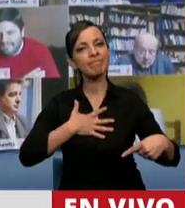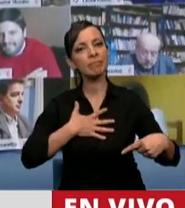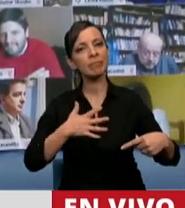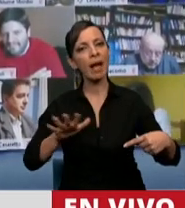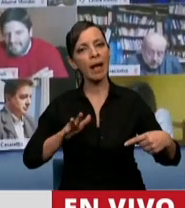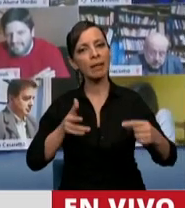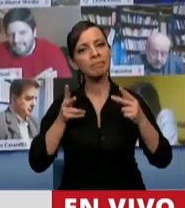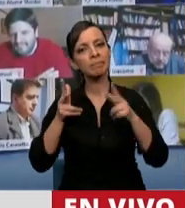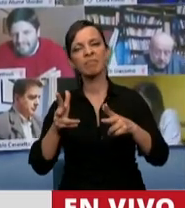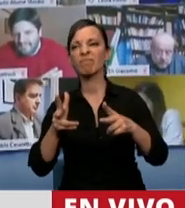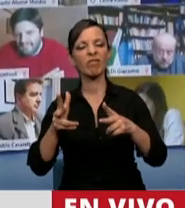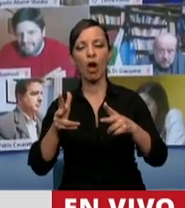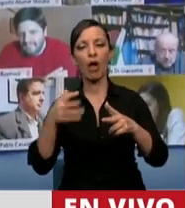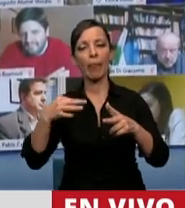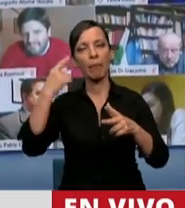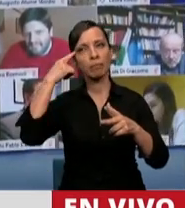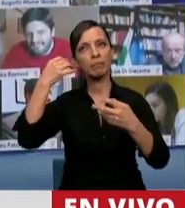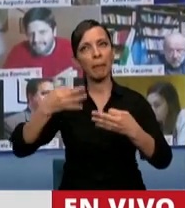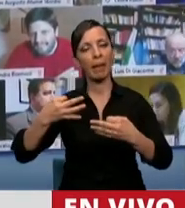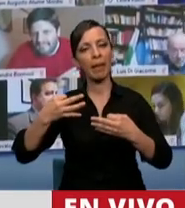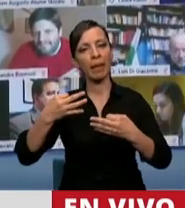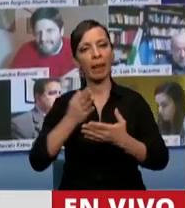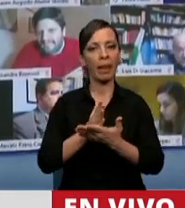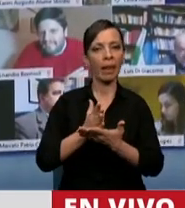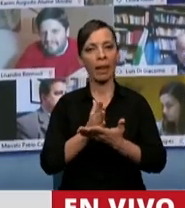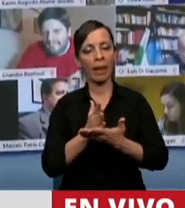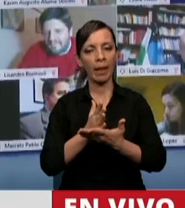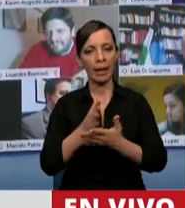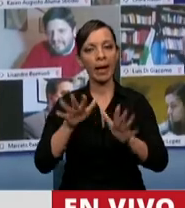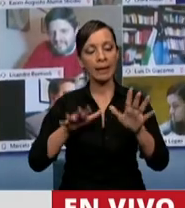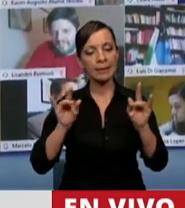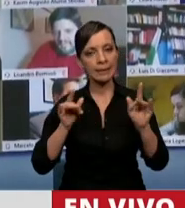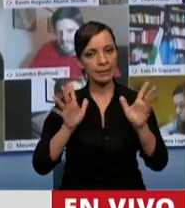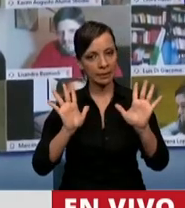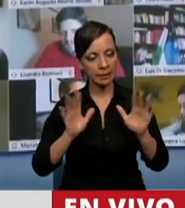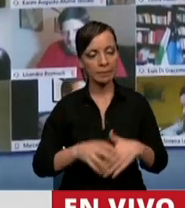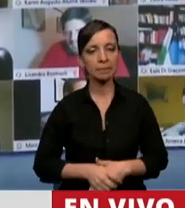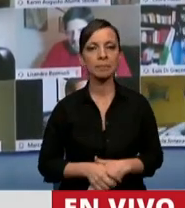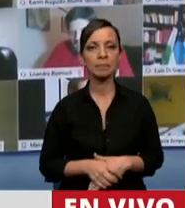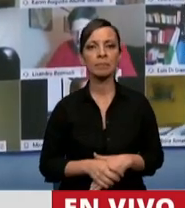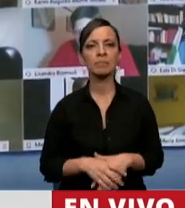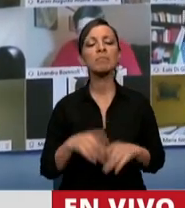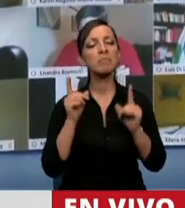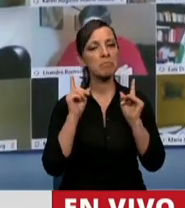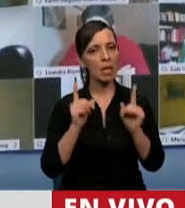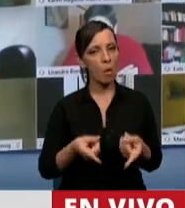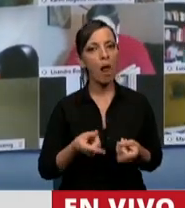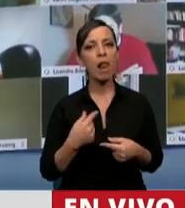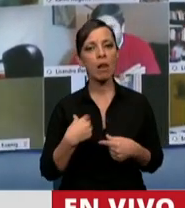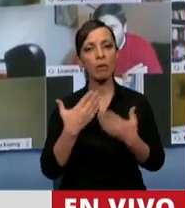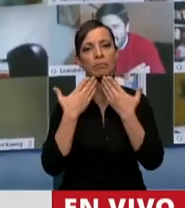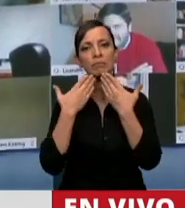y tratar de ser lo más racional posible a veces es difícil ese equilibrio pero le voy a agradecer a